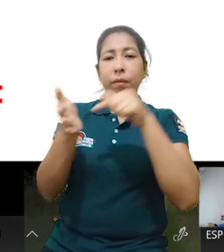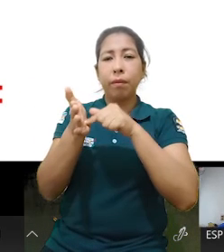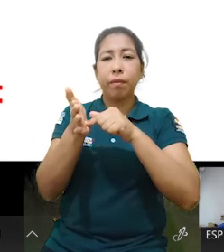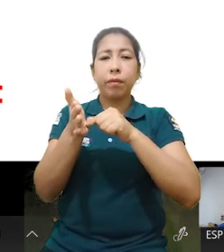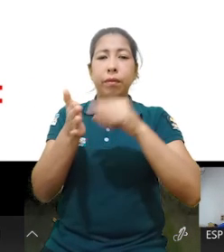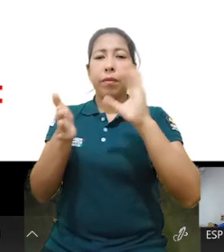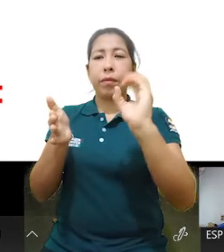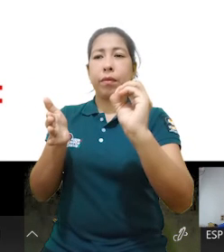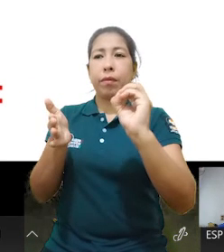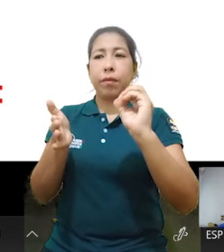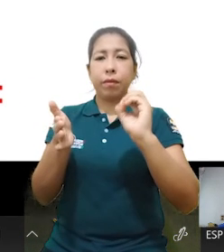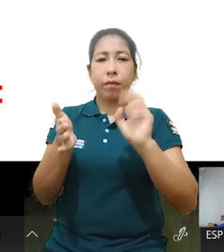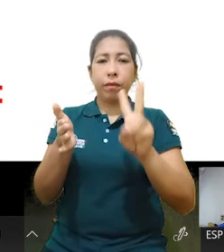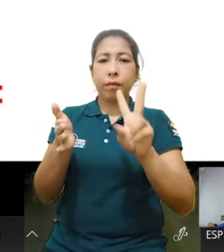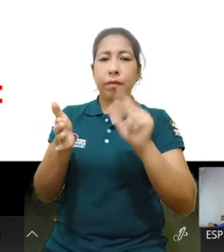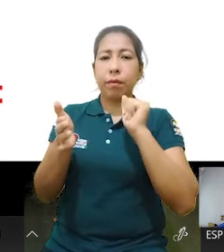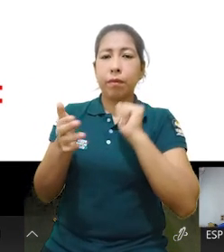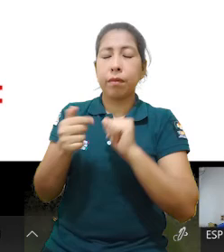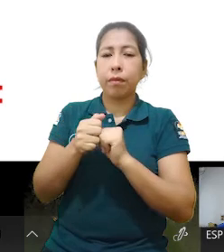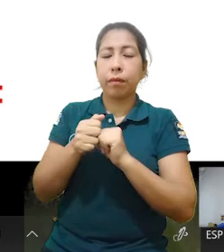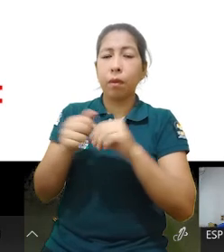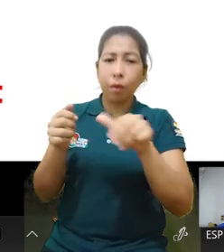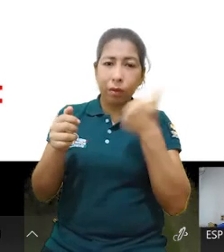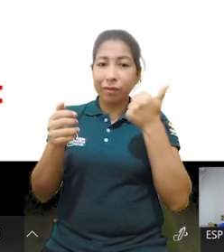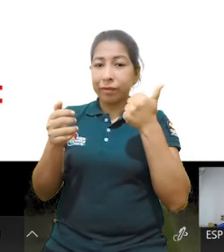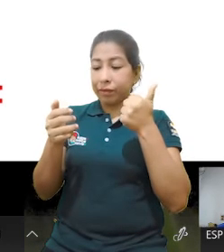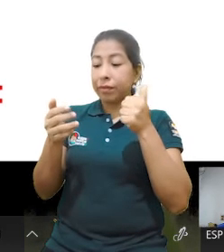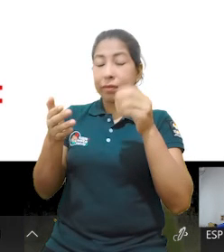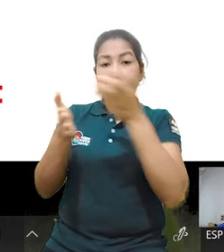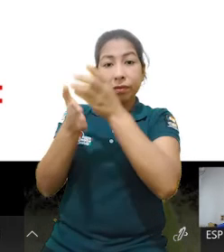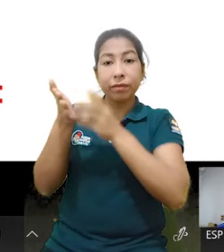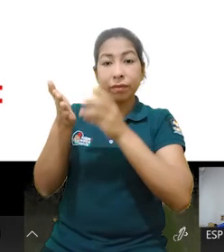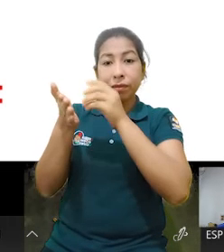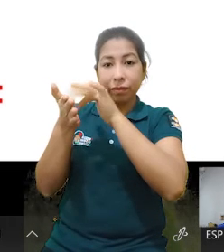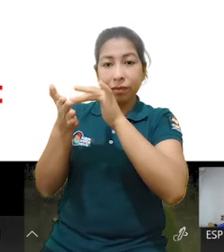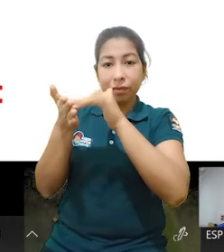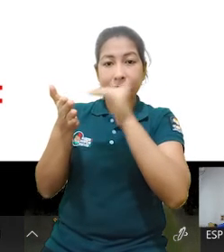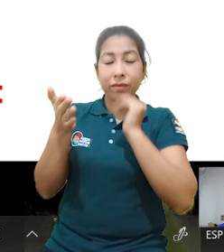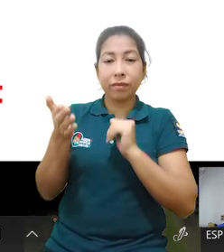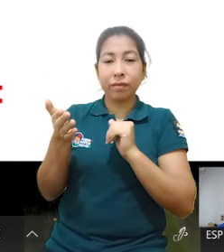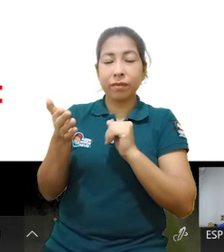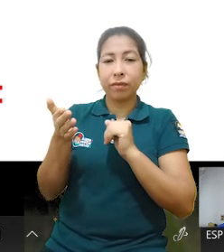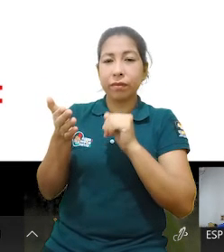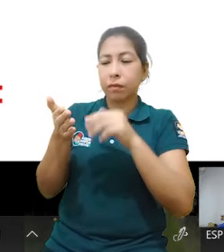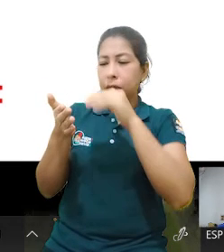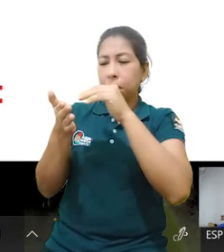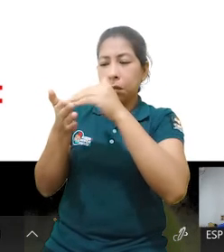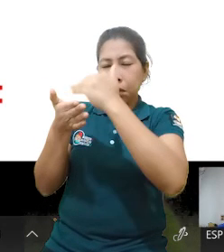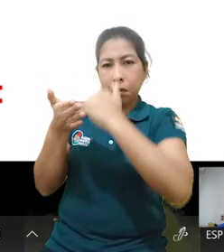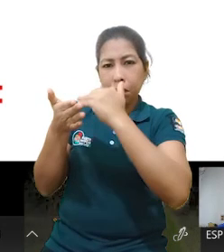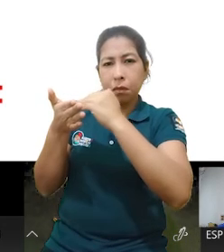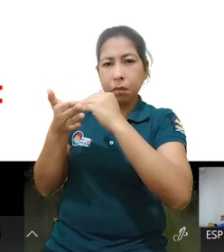1.02. A ver, comprobemos con otra calculadora. Anotemos en esto, logaritmo en base, raíz cuadrada de